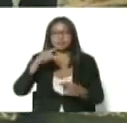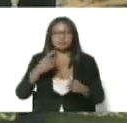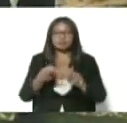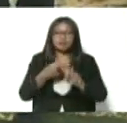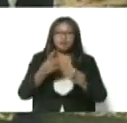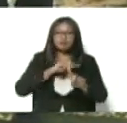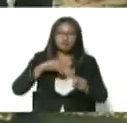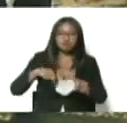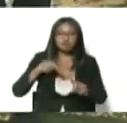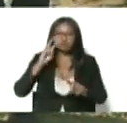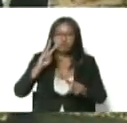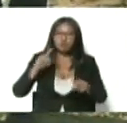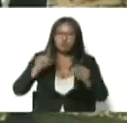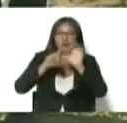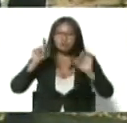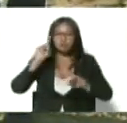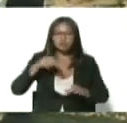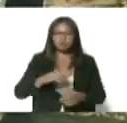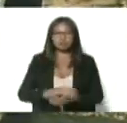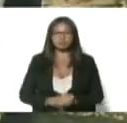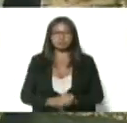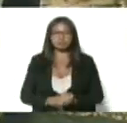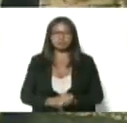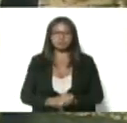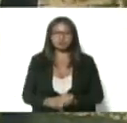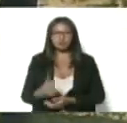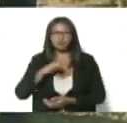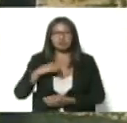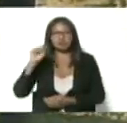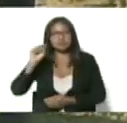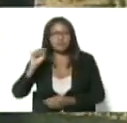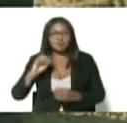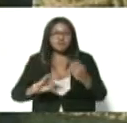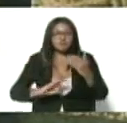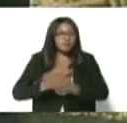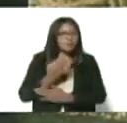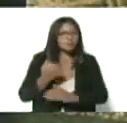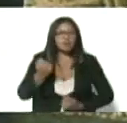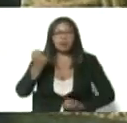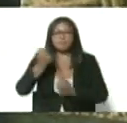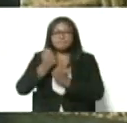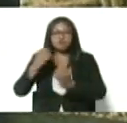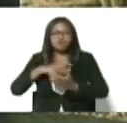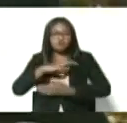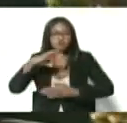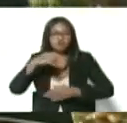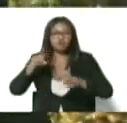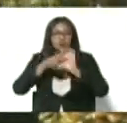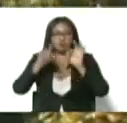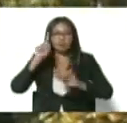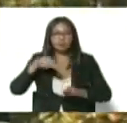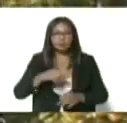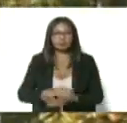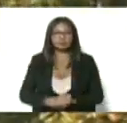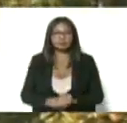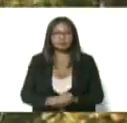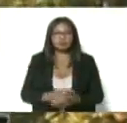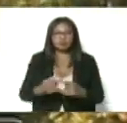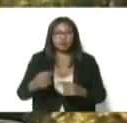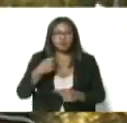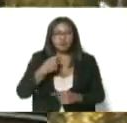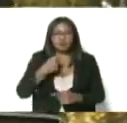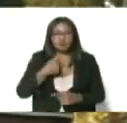este lo que se necesita fundamentalmente el apoyo espiritual formal y quiero decirle